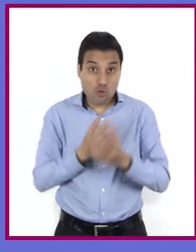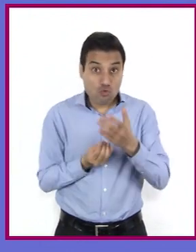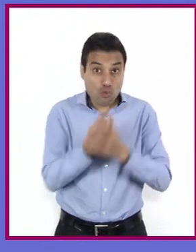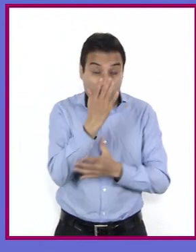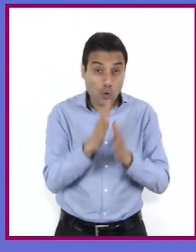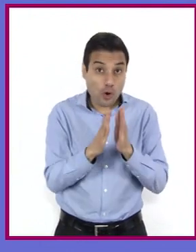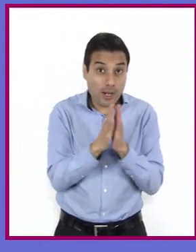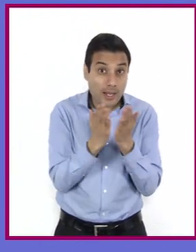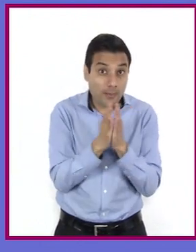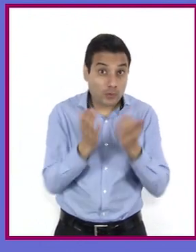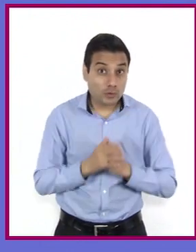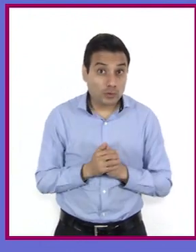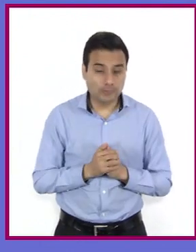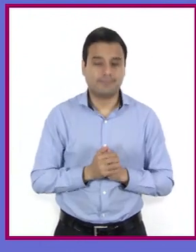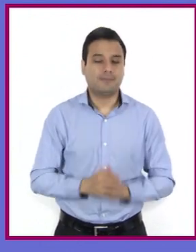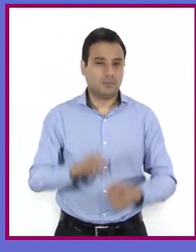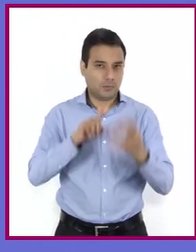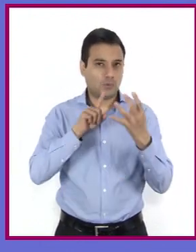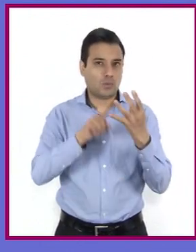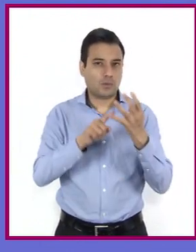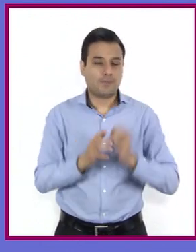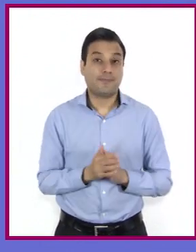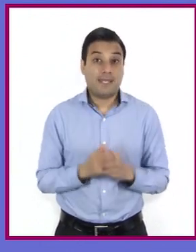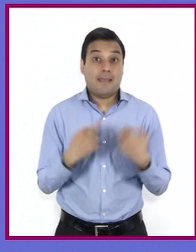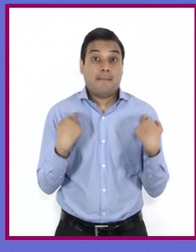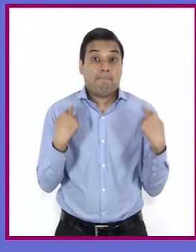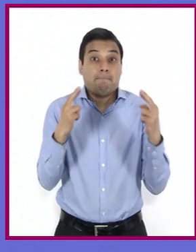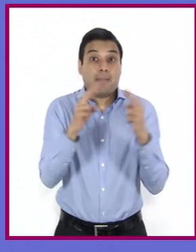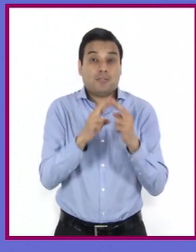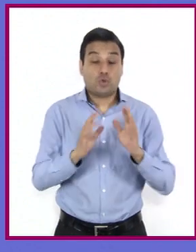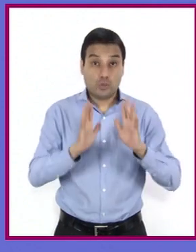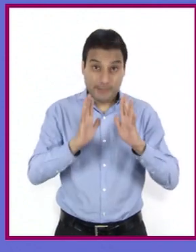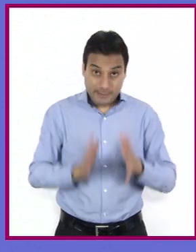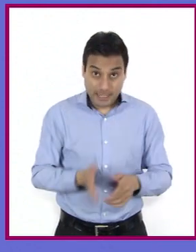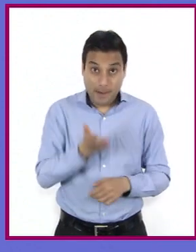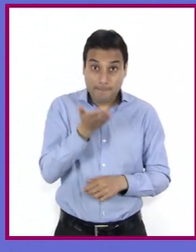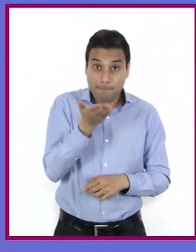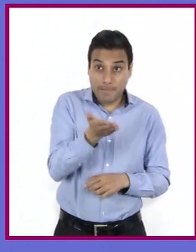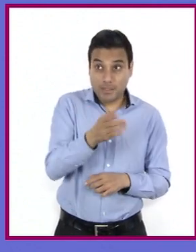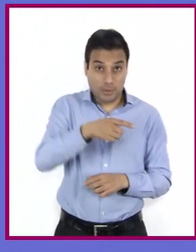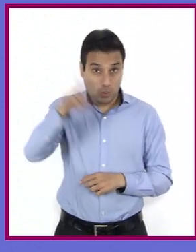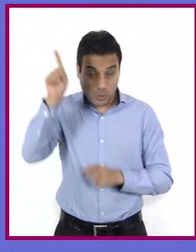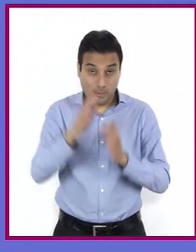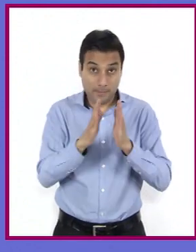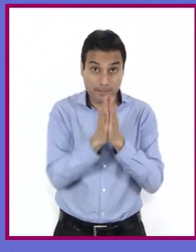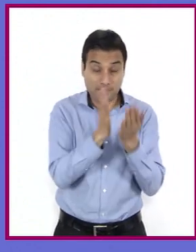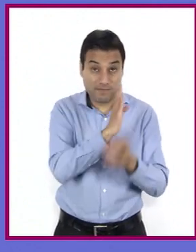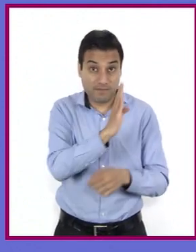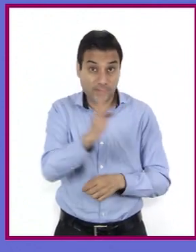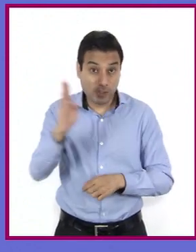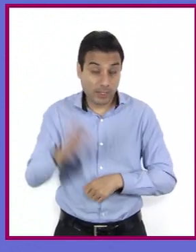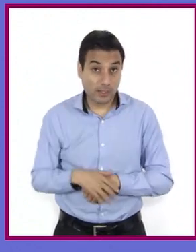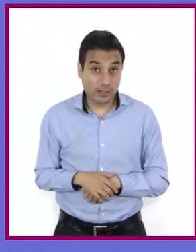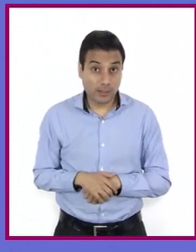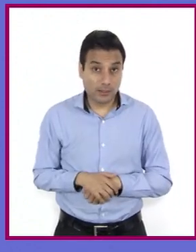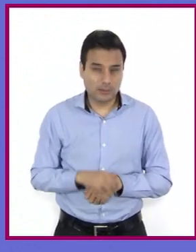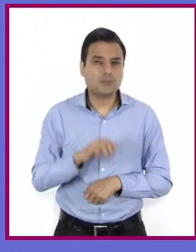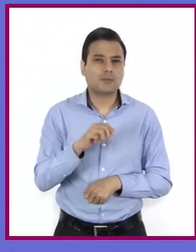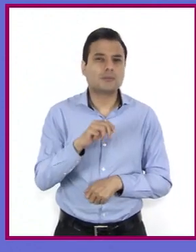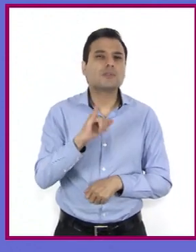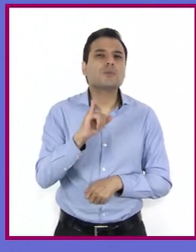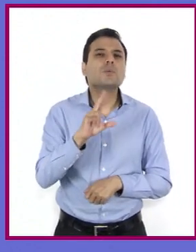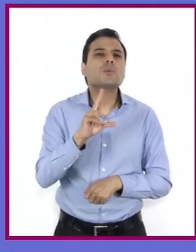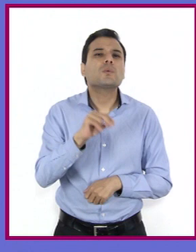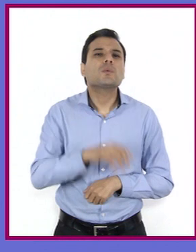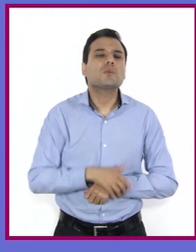lectura? 4. ¿Tus maestros te han solicitado que acudas a la biblioteca para consultar los nuevos materiales